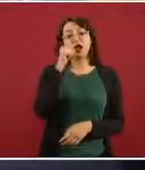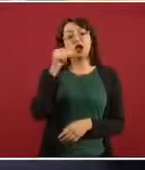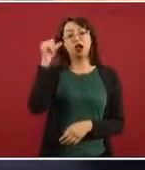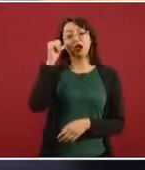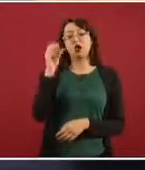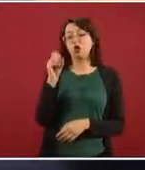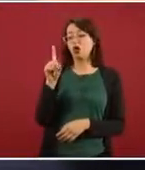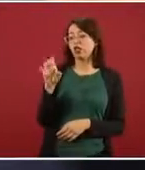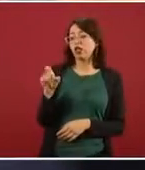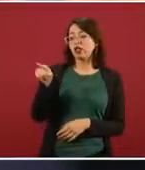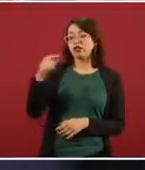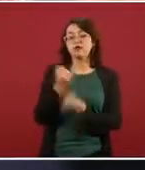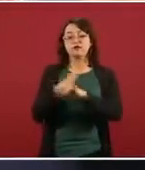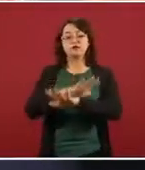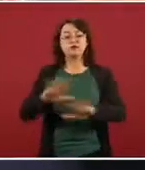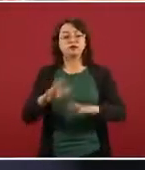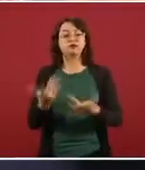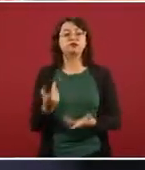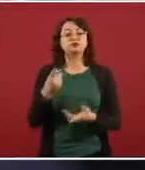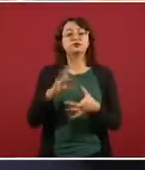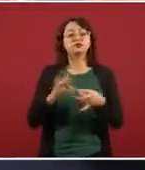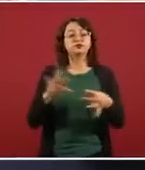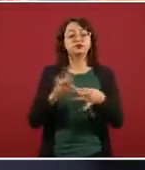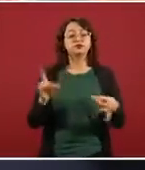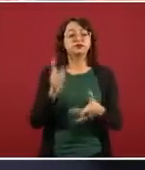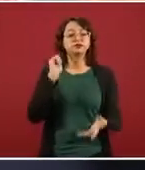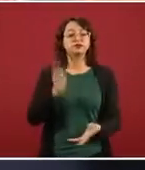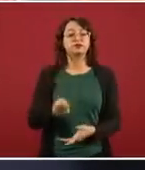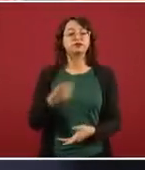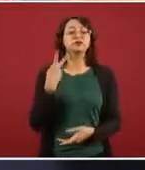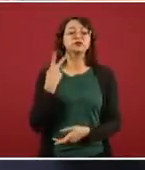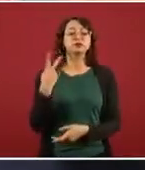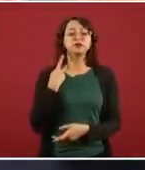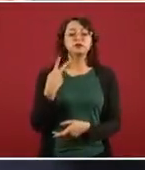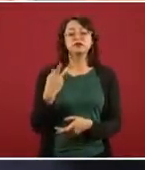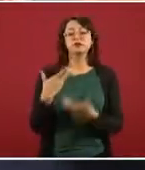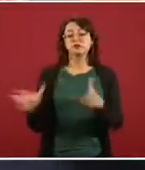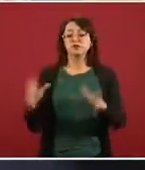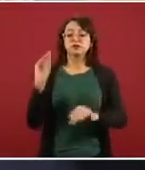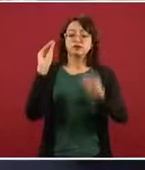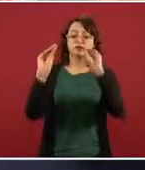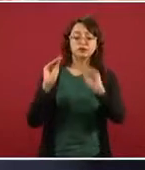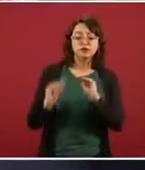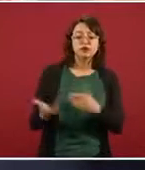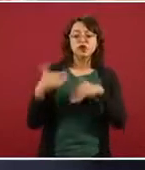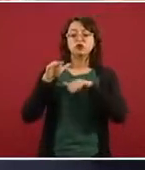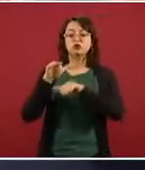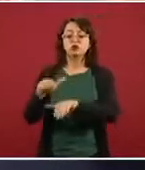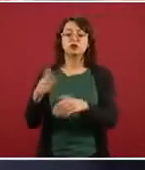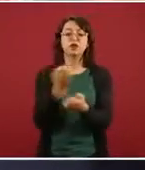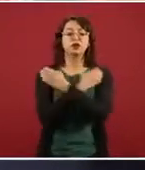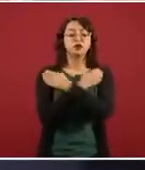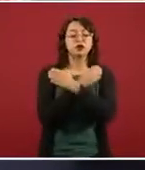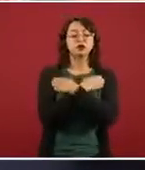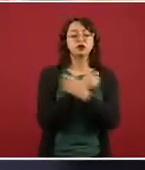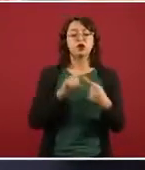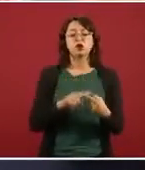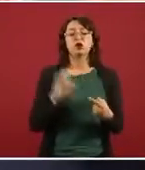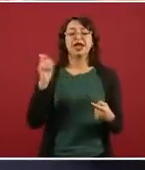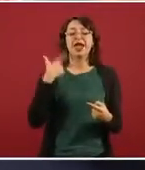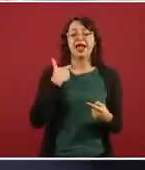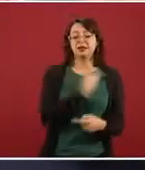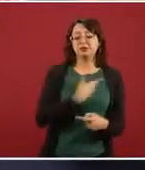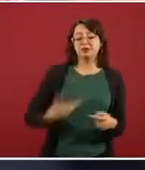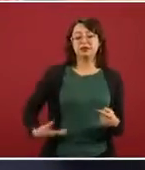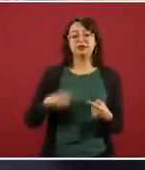OCDE en el que se revela que las políticas públicas de Felipe Calderón y Peña Nieto en materia de educación no lograron sacar